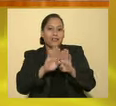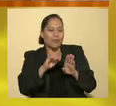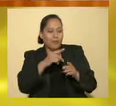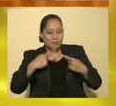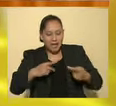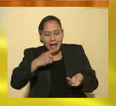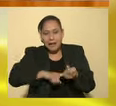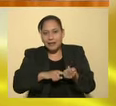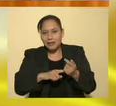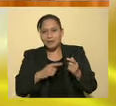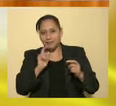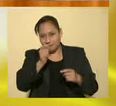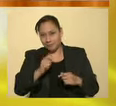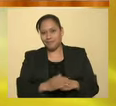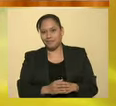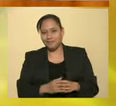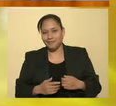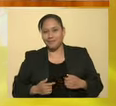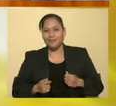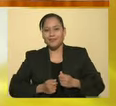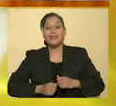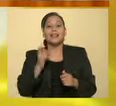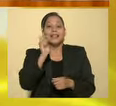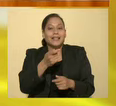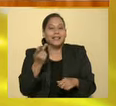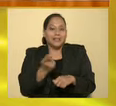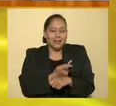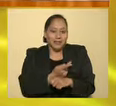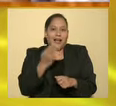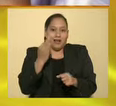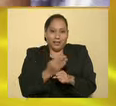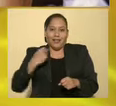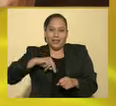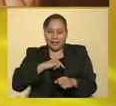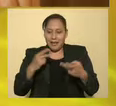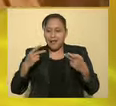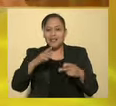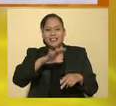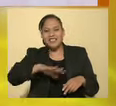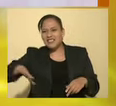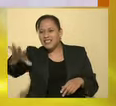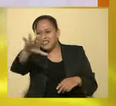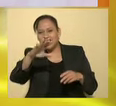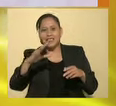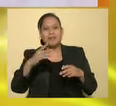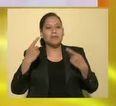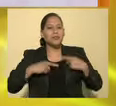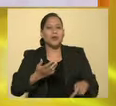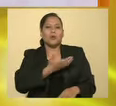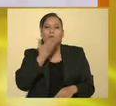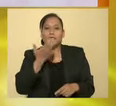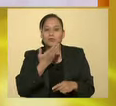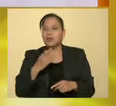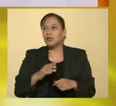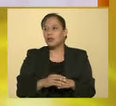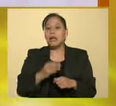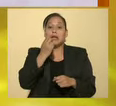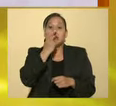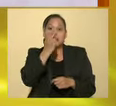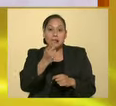claro qué pasó. Bueno, lo que pasa es que vivimos en una sociedad donde todo el tiempo nos han